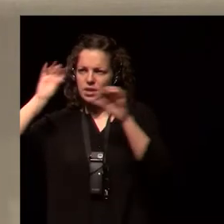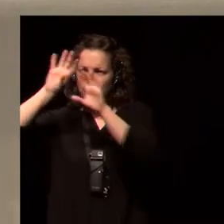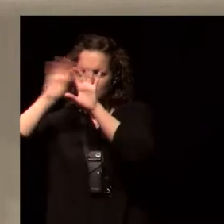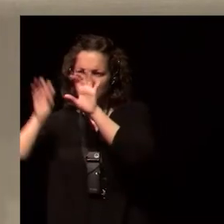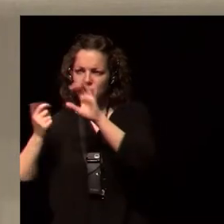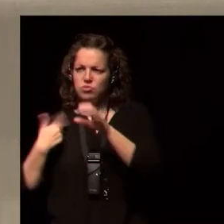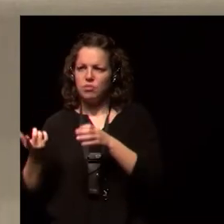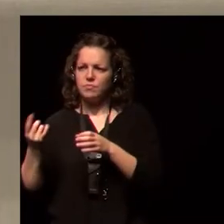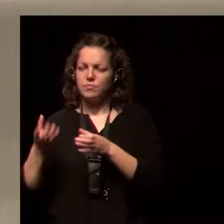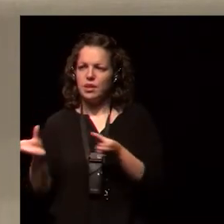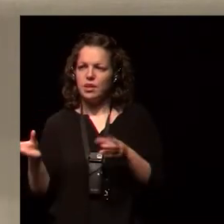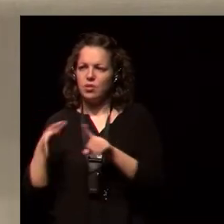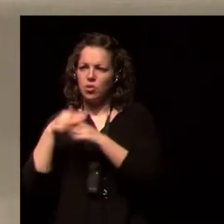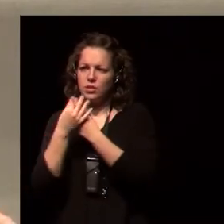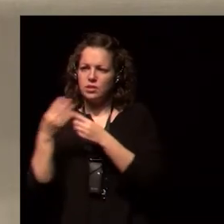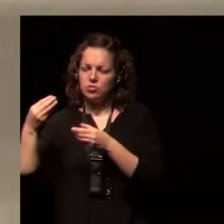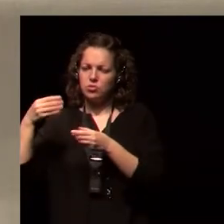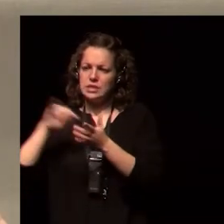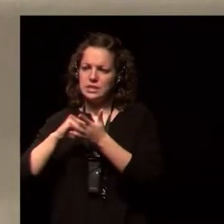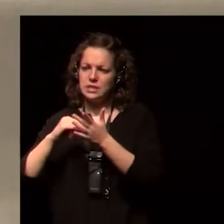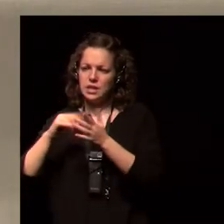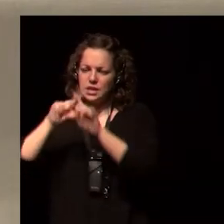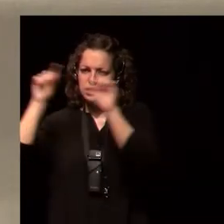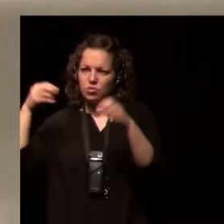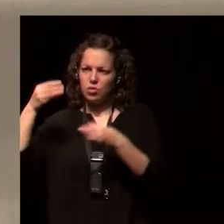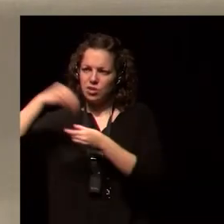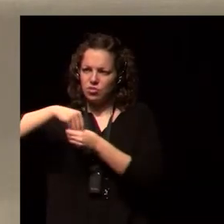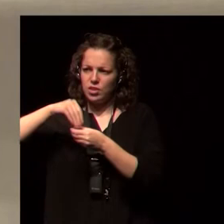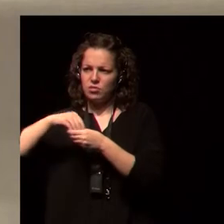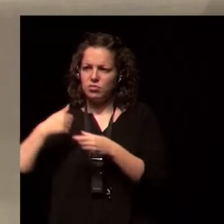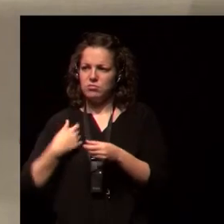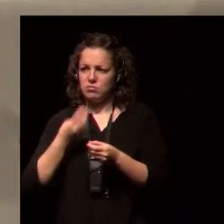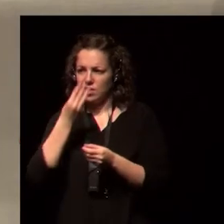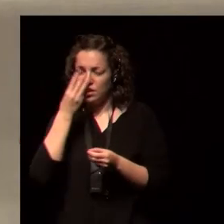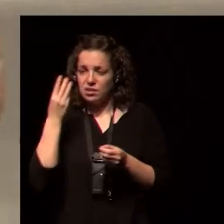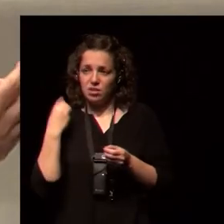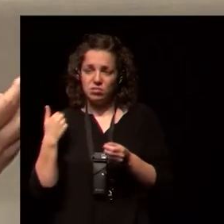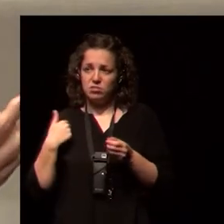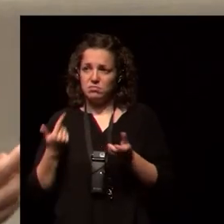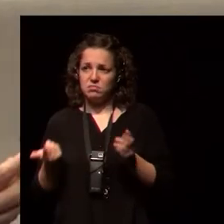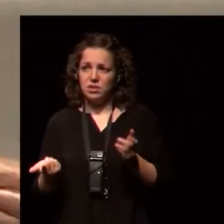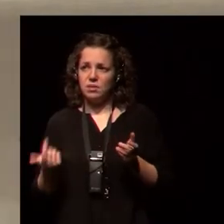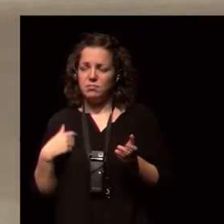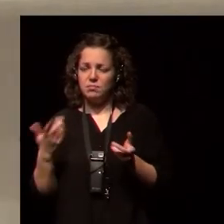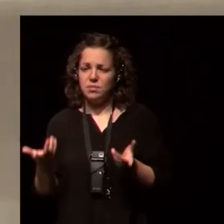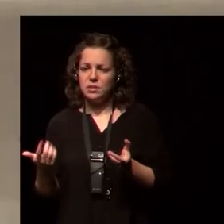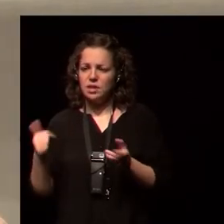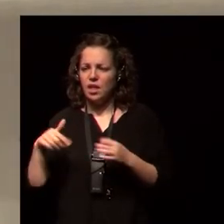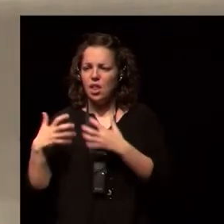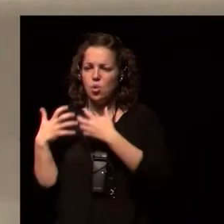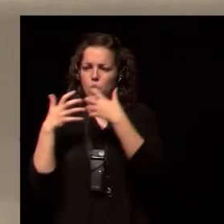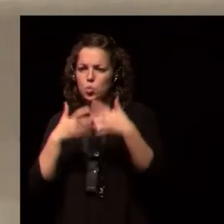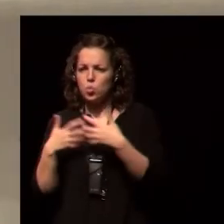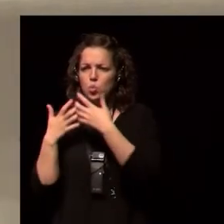institucional y más aún en los últimos 3 años en contra de mi voluntad de alguna manera. Pero hay